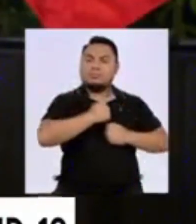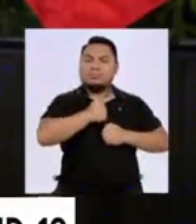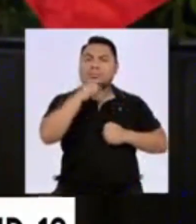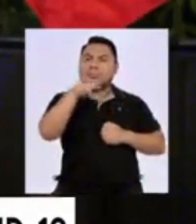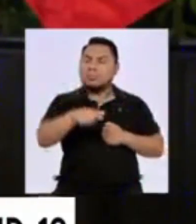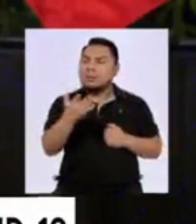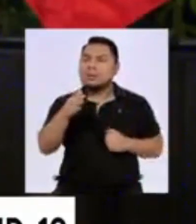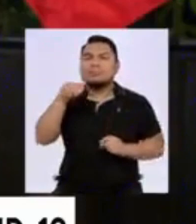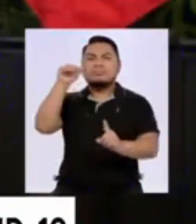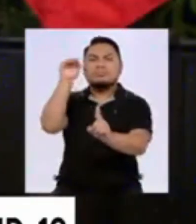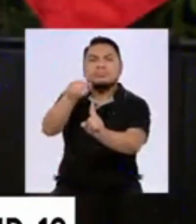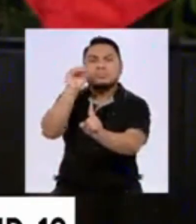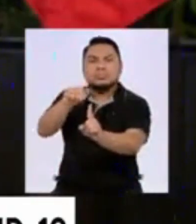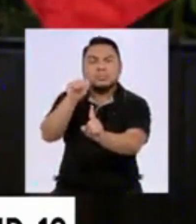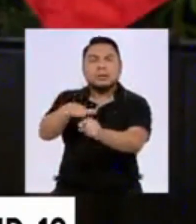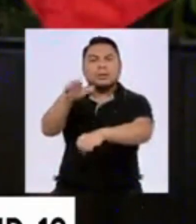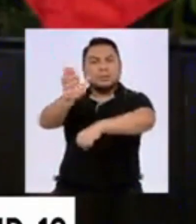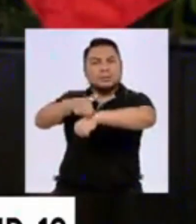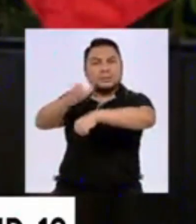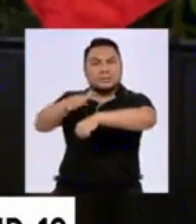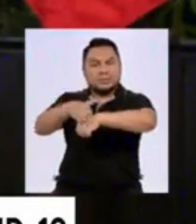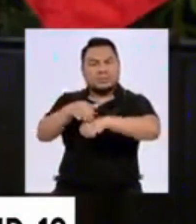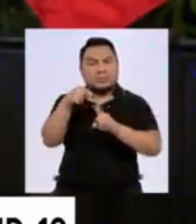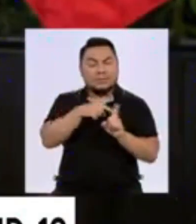cumplir el estado de emergencia.